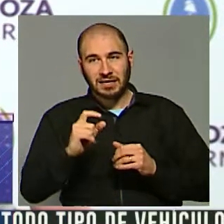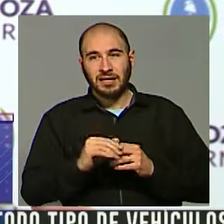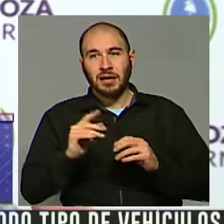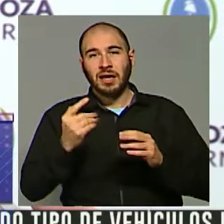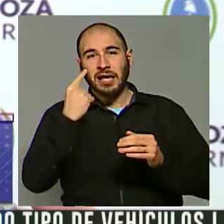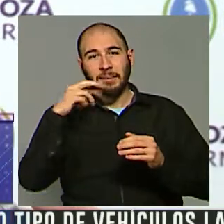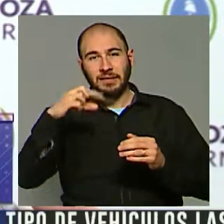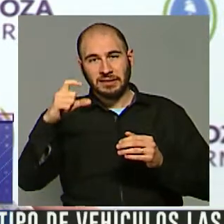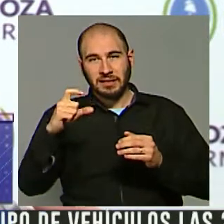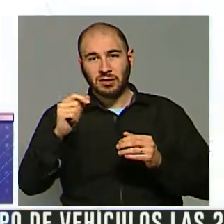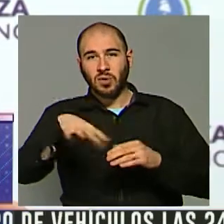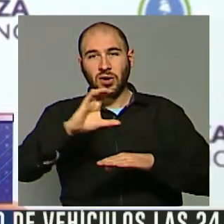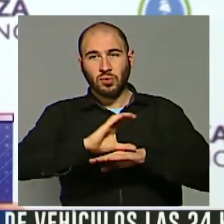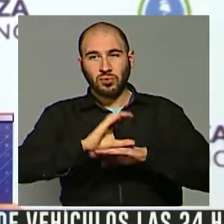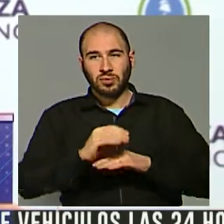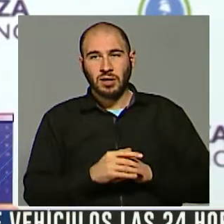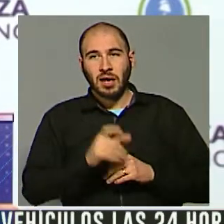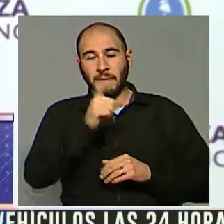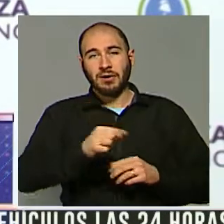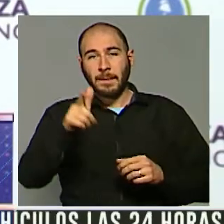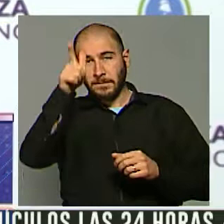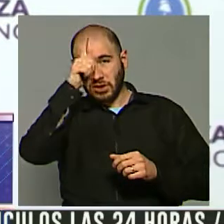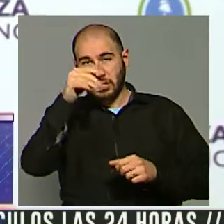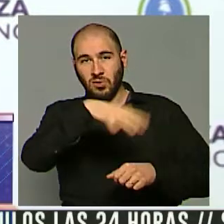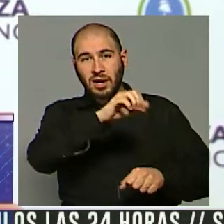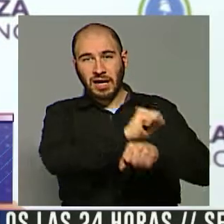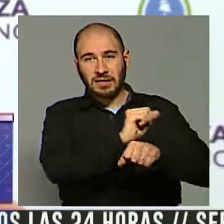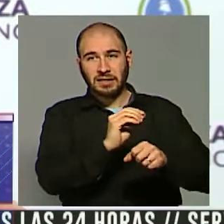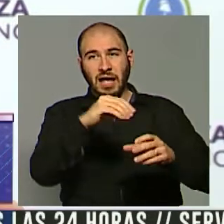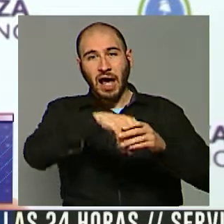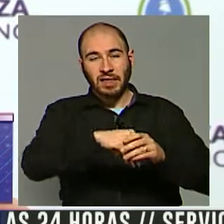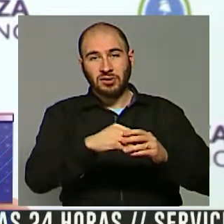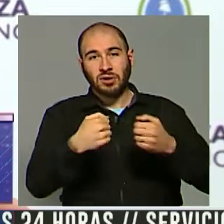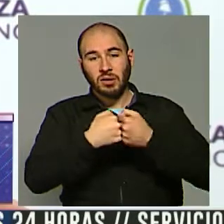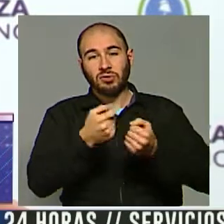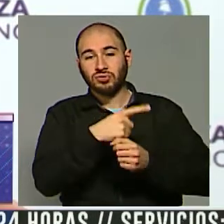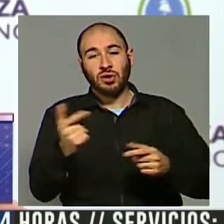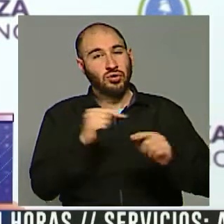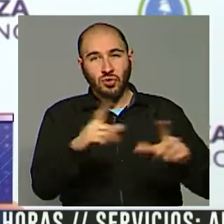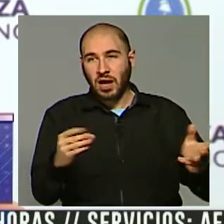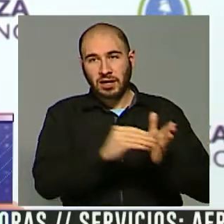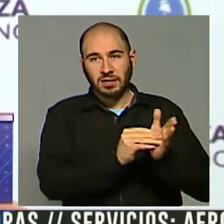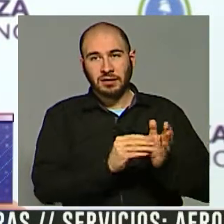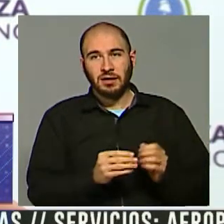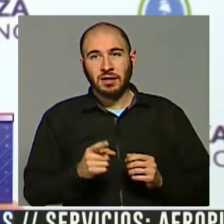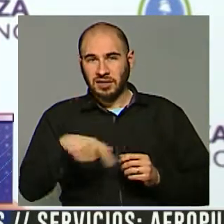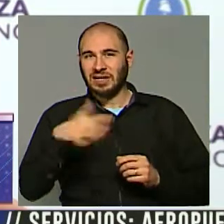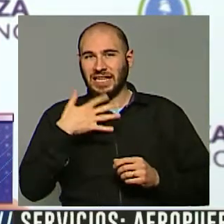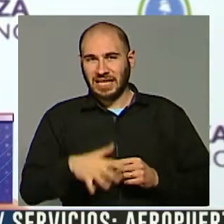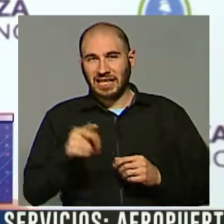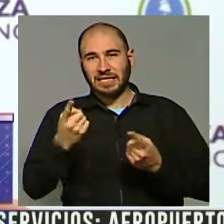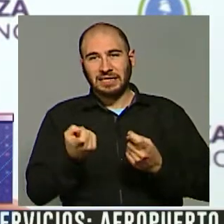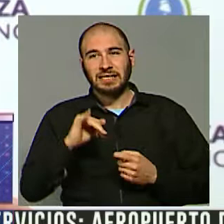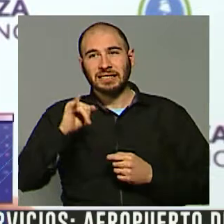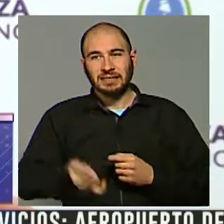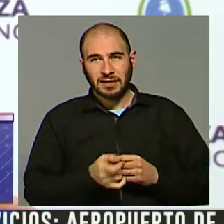al IPC para la zona de Cuyo. Personal policial y penitenciario no está alcanzado por la negociación salarial. Hemos entendido que es